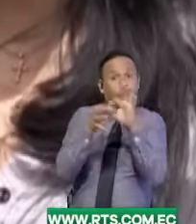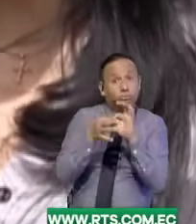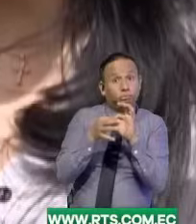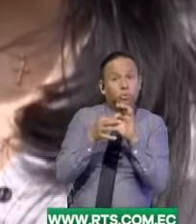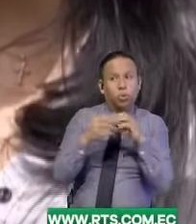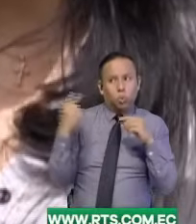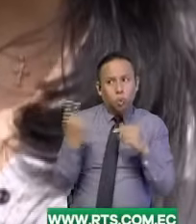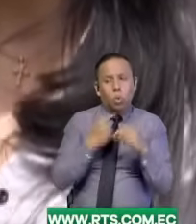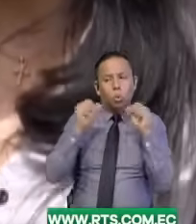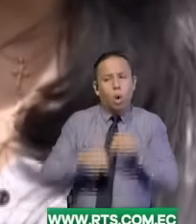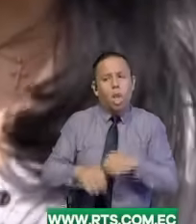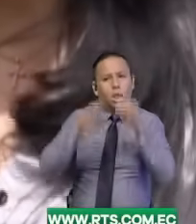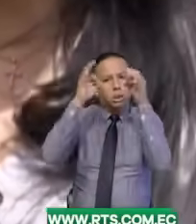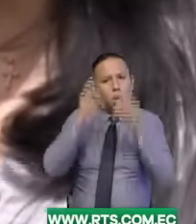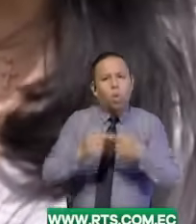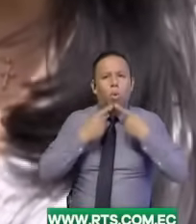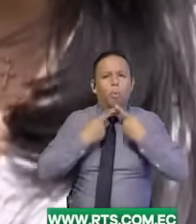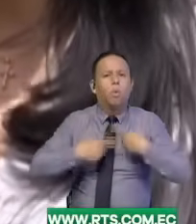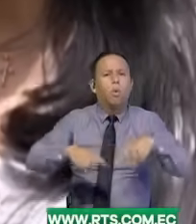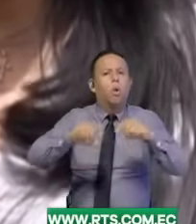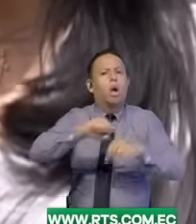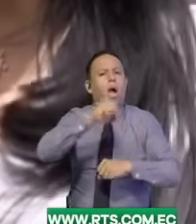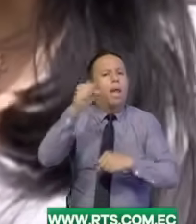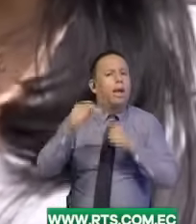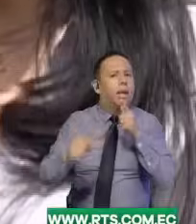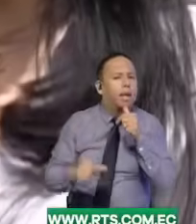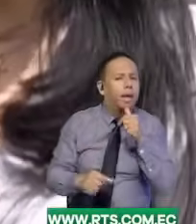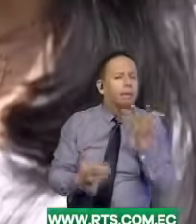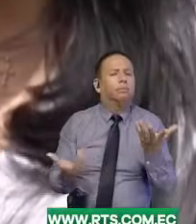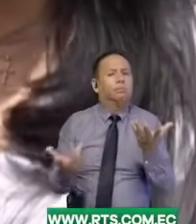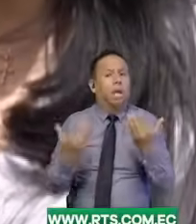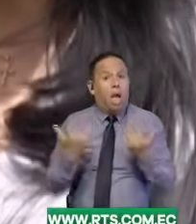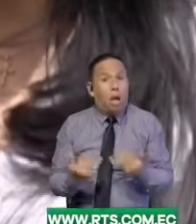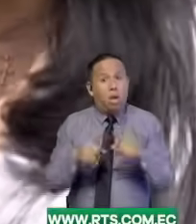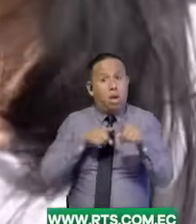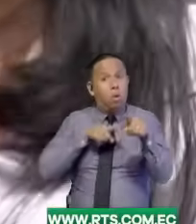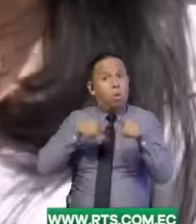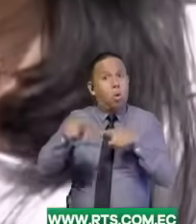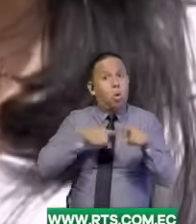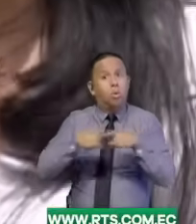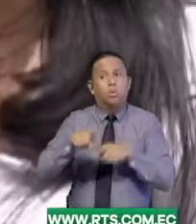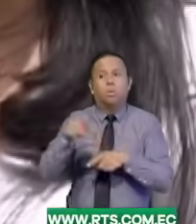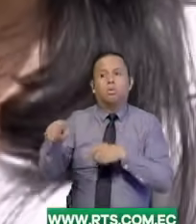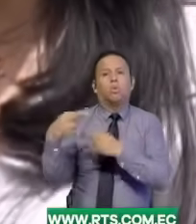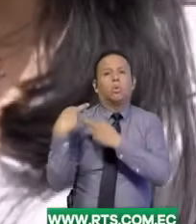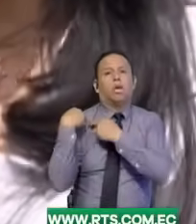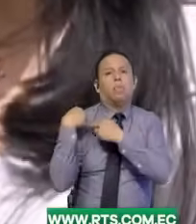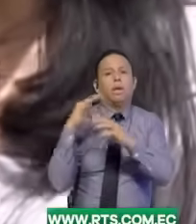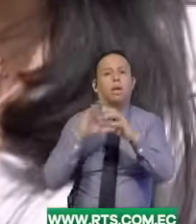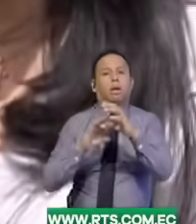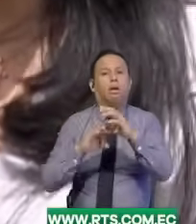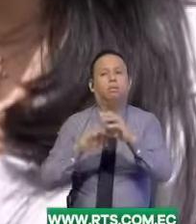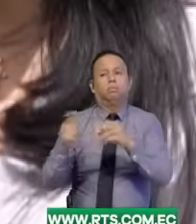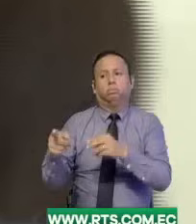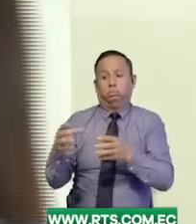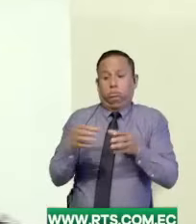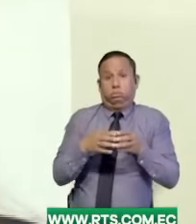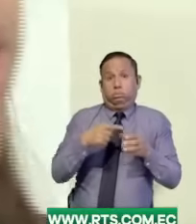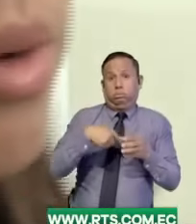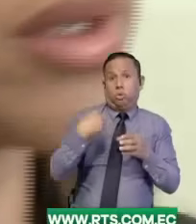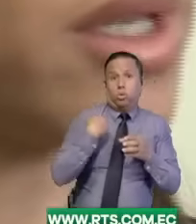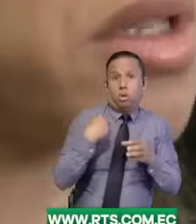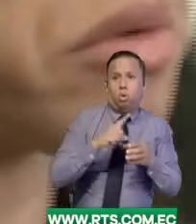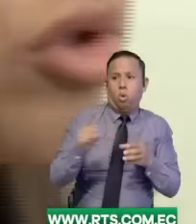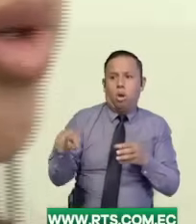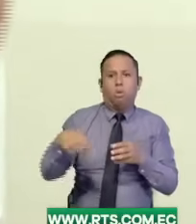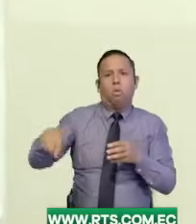proclamamos resultados. De manera que en estos momentos el concurso está 100% en manos del Consejo de Participación Ciudadana, no de la Comisión. Y de lado y